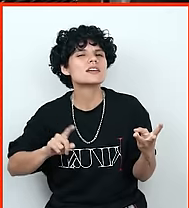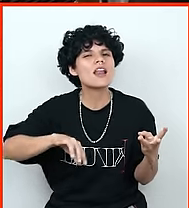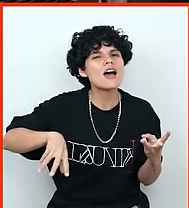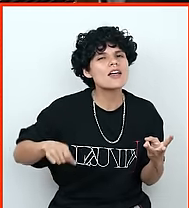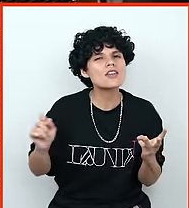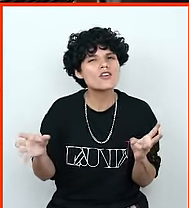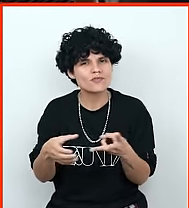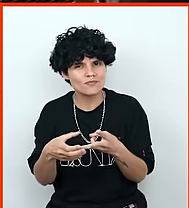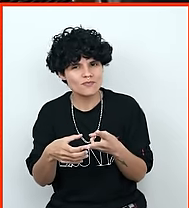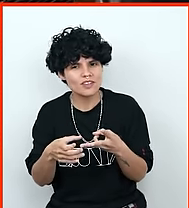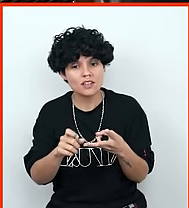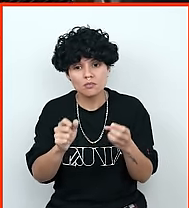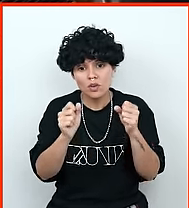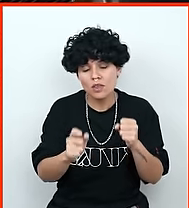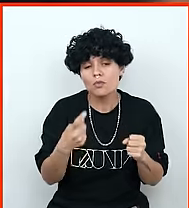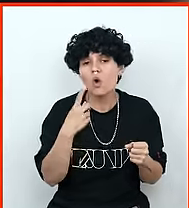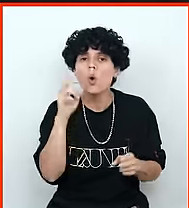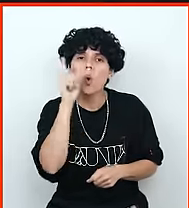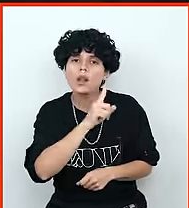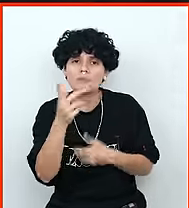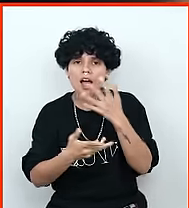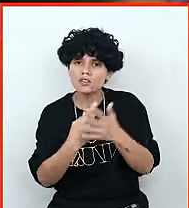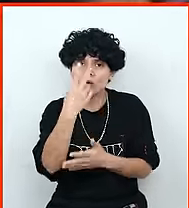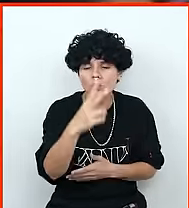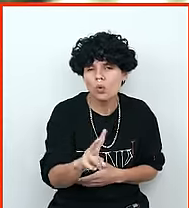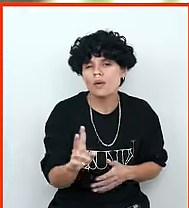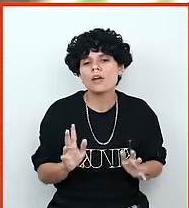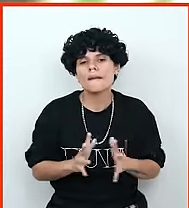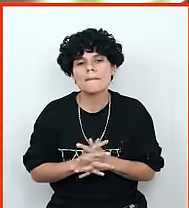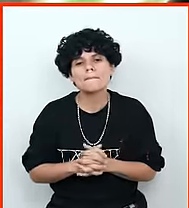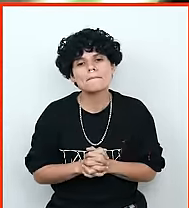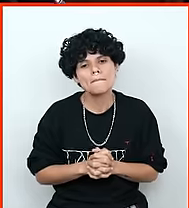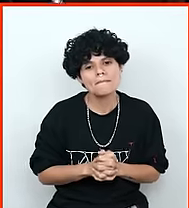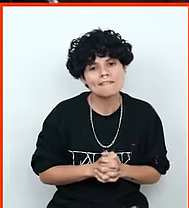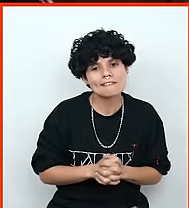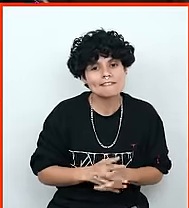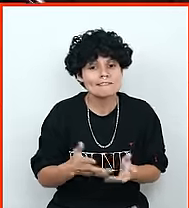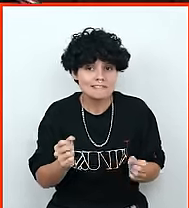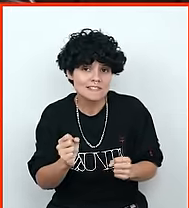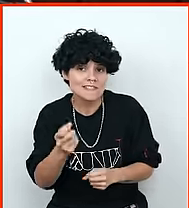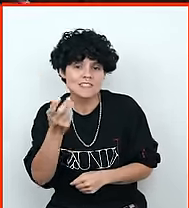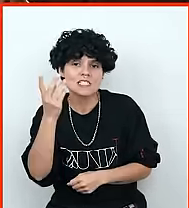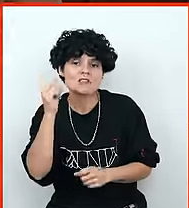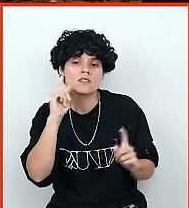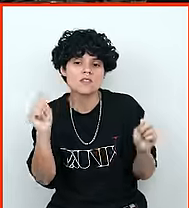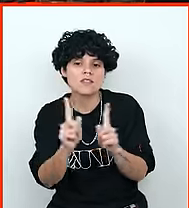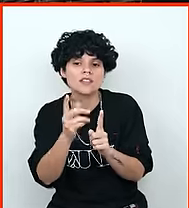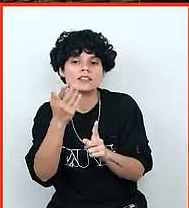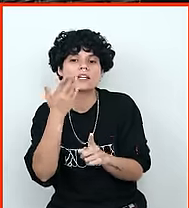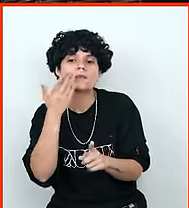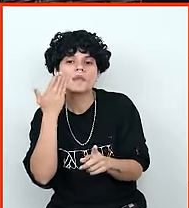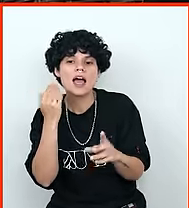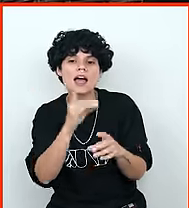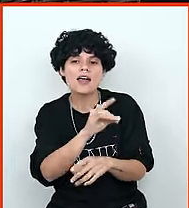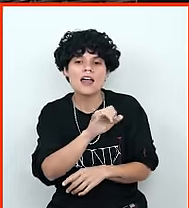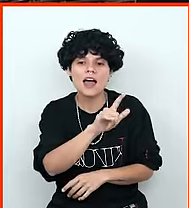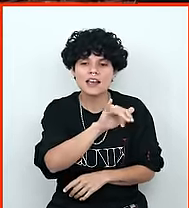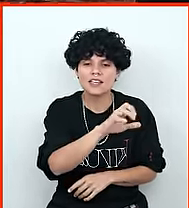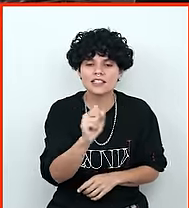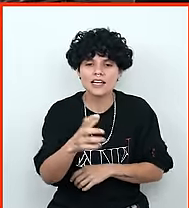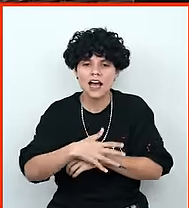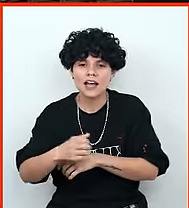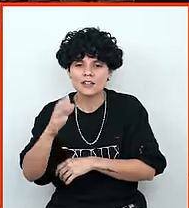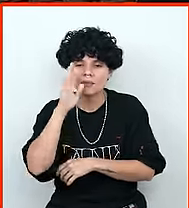Sí. Podemos cerrar con una letra tuya, ¿no? Puedes regalarnos una letrita de algún tema. Podría ser un poco de Blanca y Dalí, quizás. Ya, pues. Clásico.